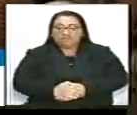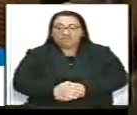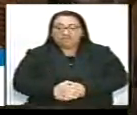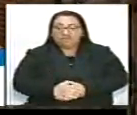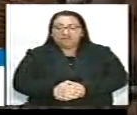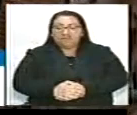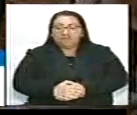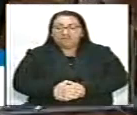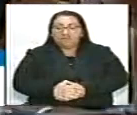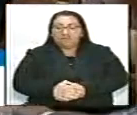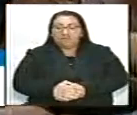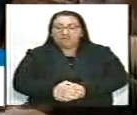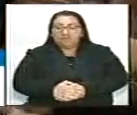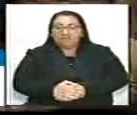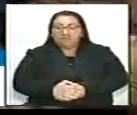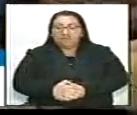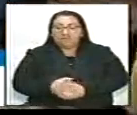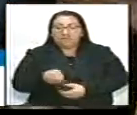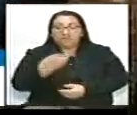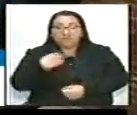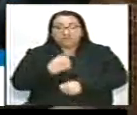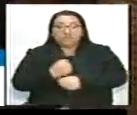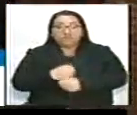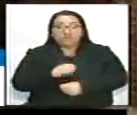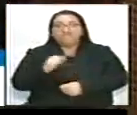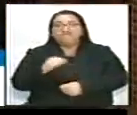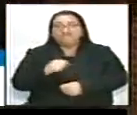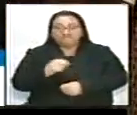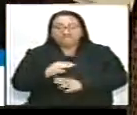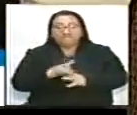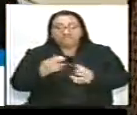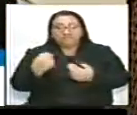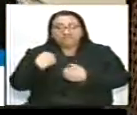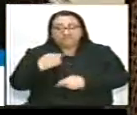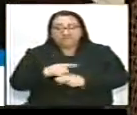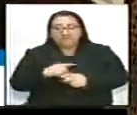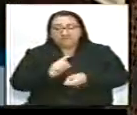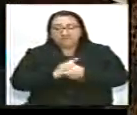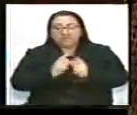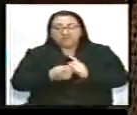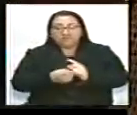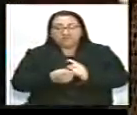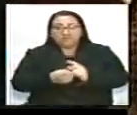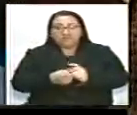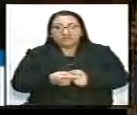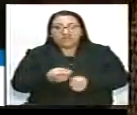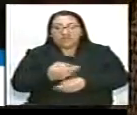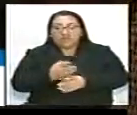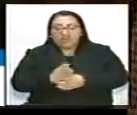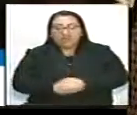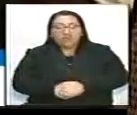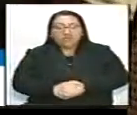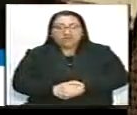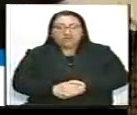Usted mencionó que tenemos un reto, es cierto, tenemos un reto, pero hay que cambiarle de paradigma a ese